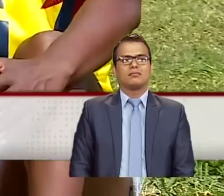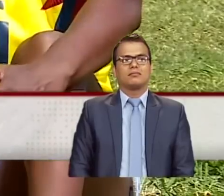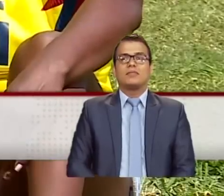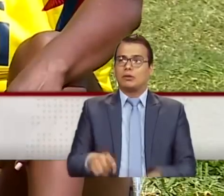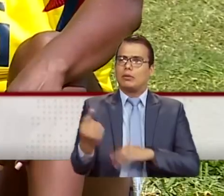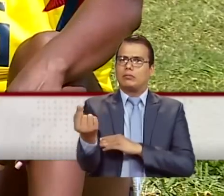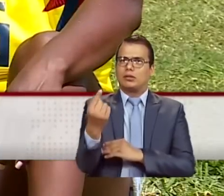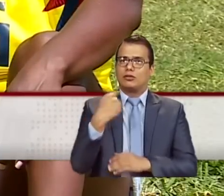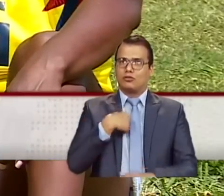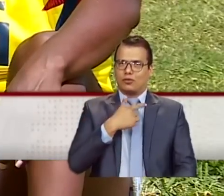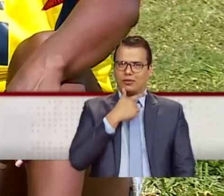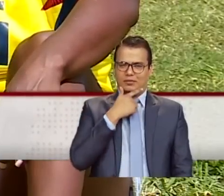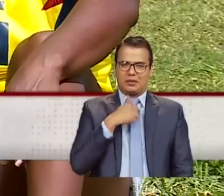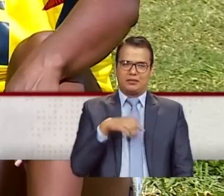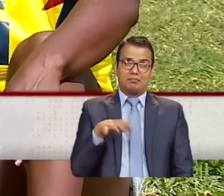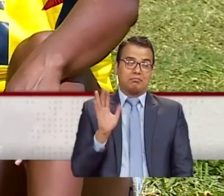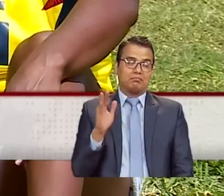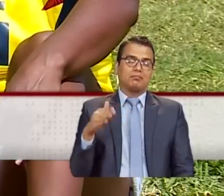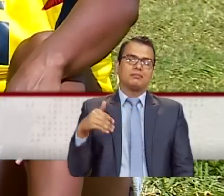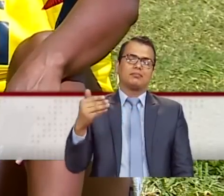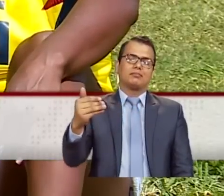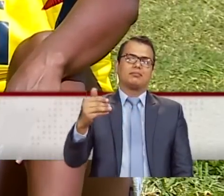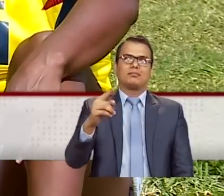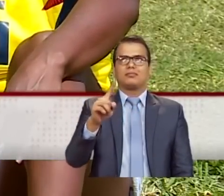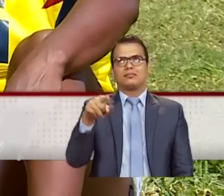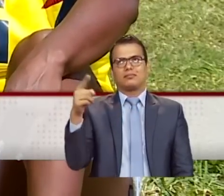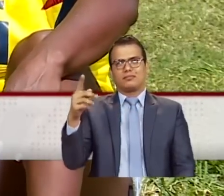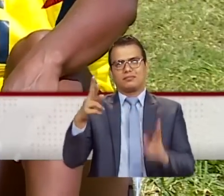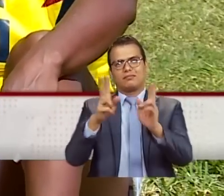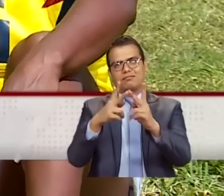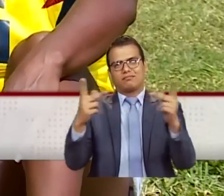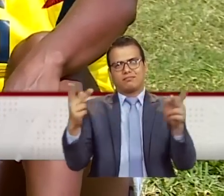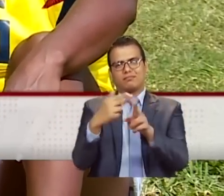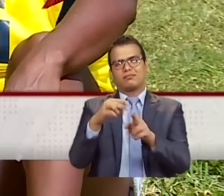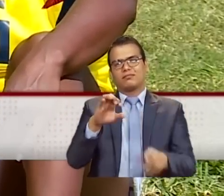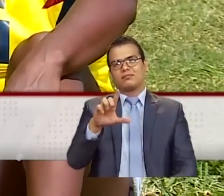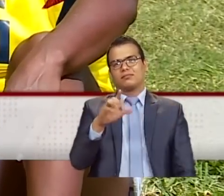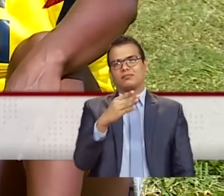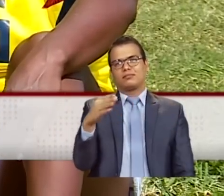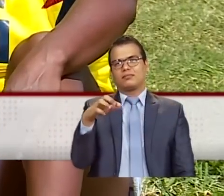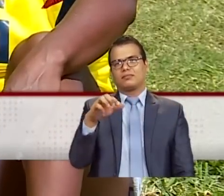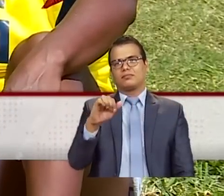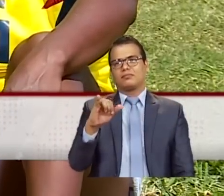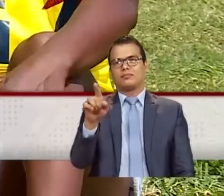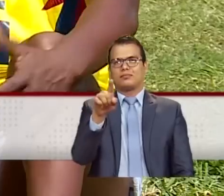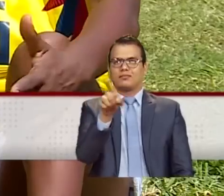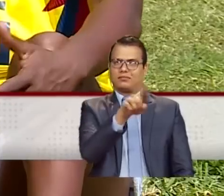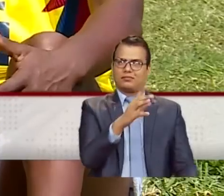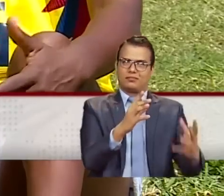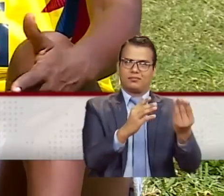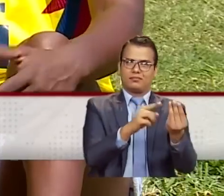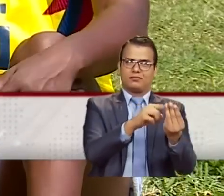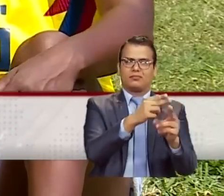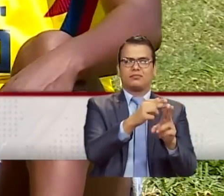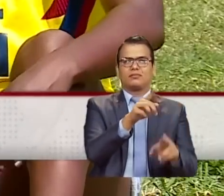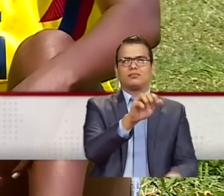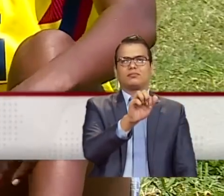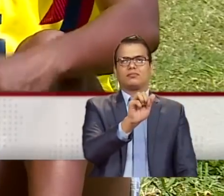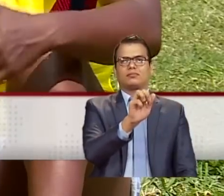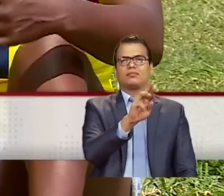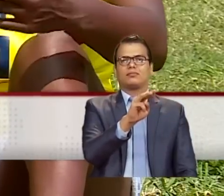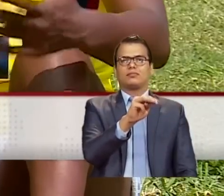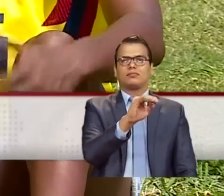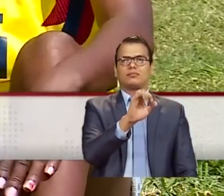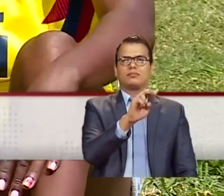Luego con el tiempo salió un anuncio en el periódico El País, donde la escuela Carlos Sarmiento Lora abría por primera vez la